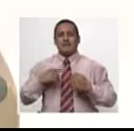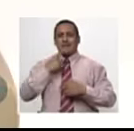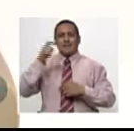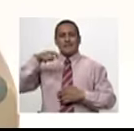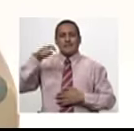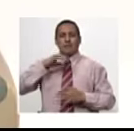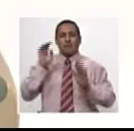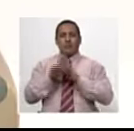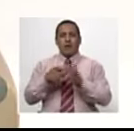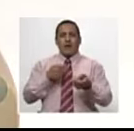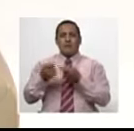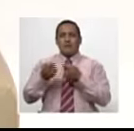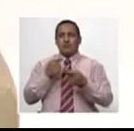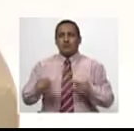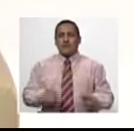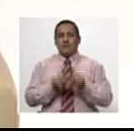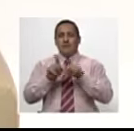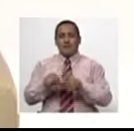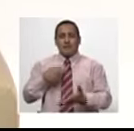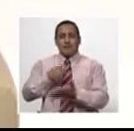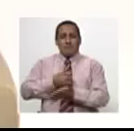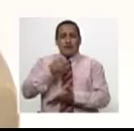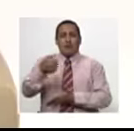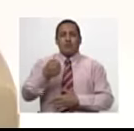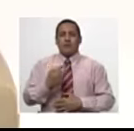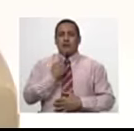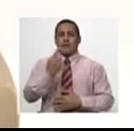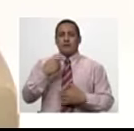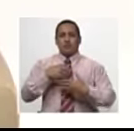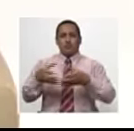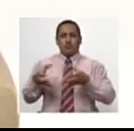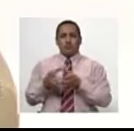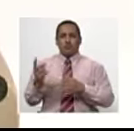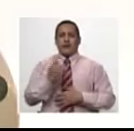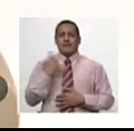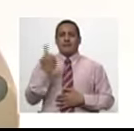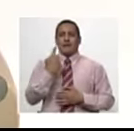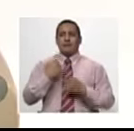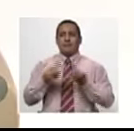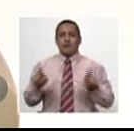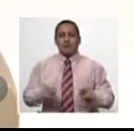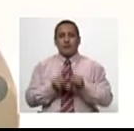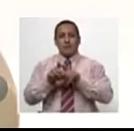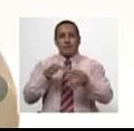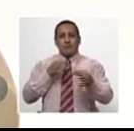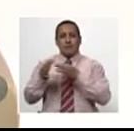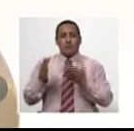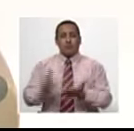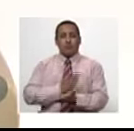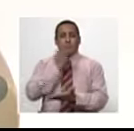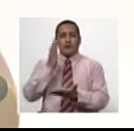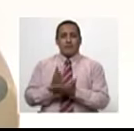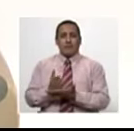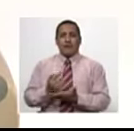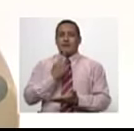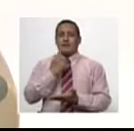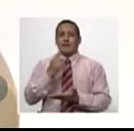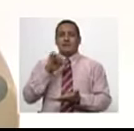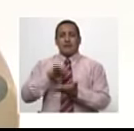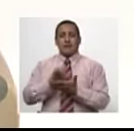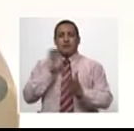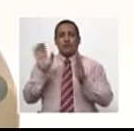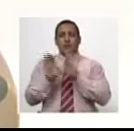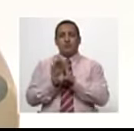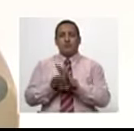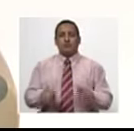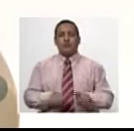dependían administrativamente y también remunerativamente del jefe de la entidad. Pero advirtiendo ese problema es que